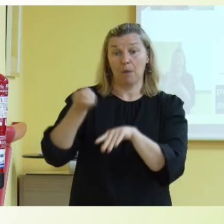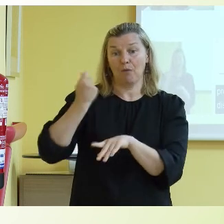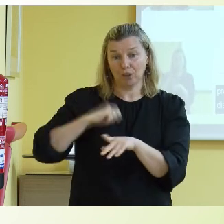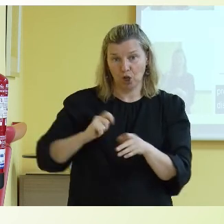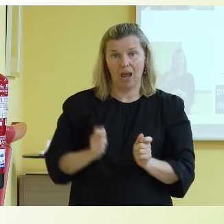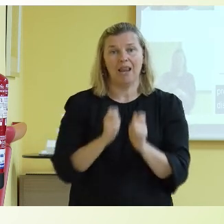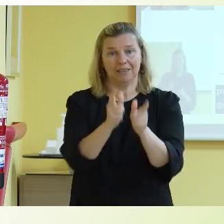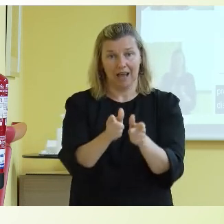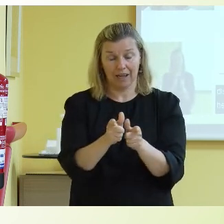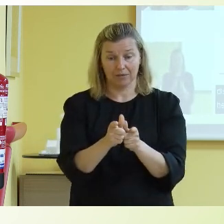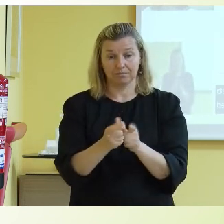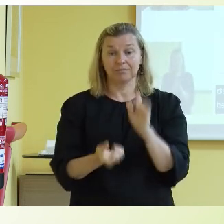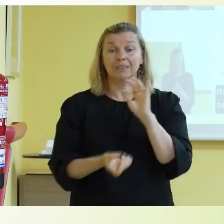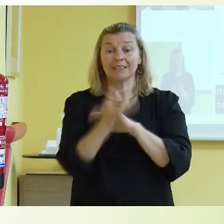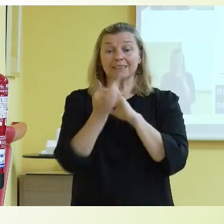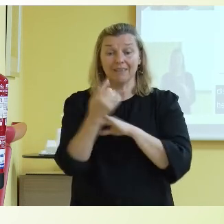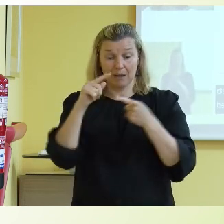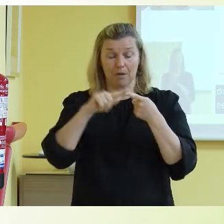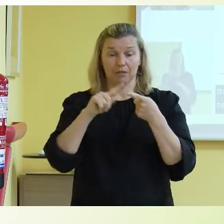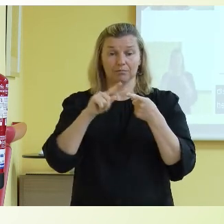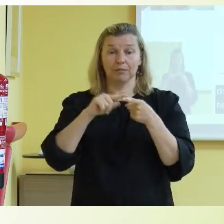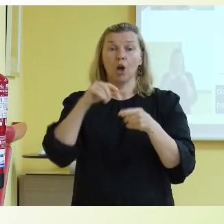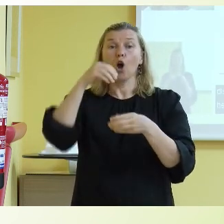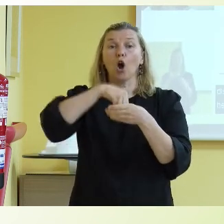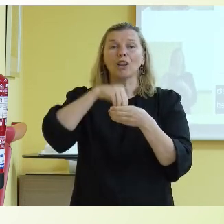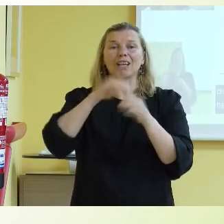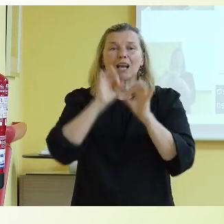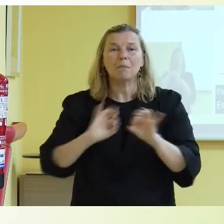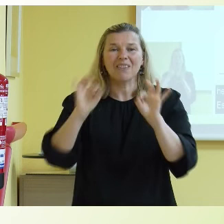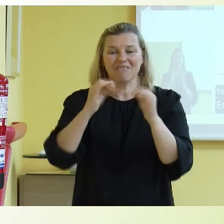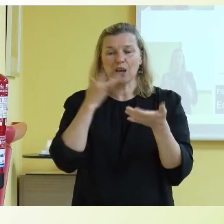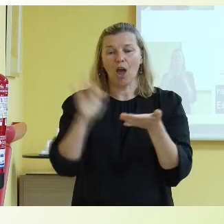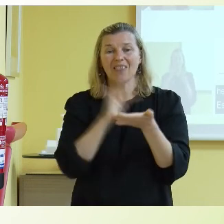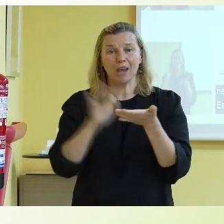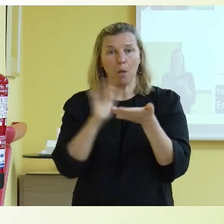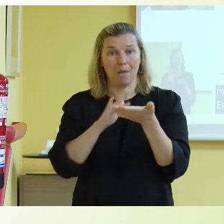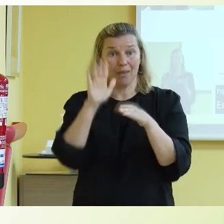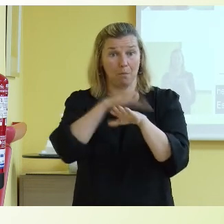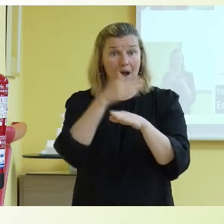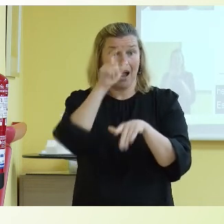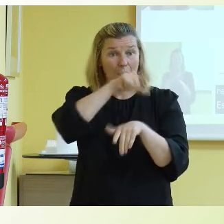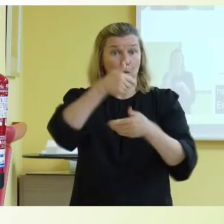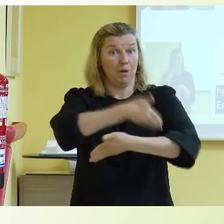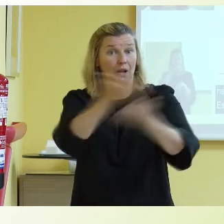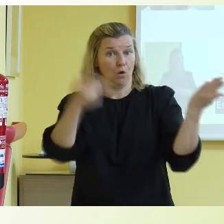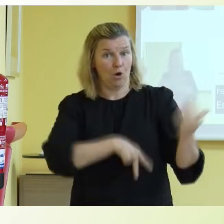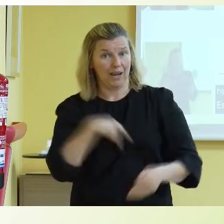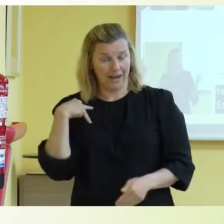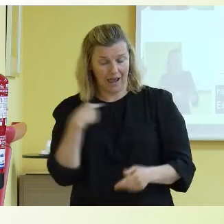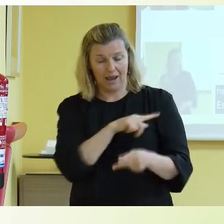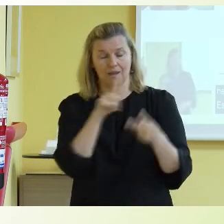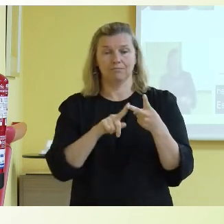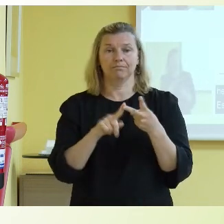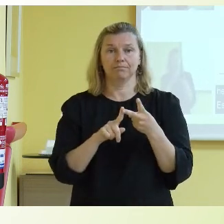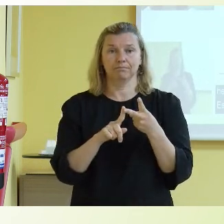Estas iniciativas son contenidos específicos de la enciclopedia para el público en general, la